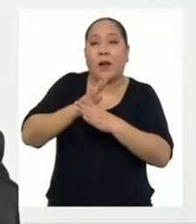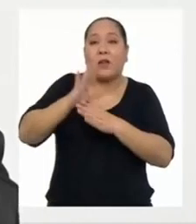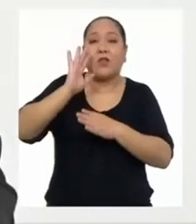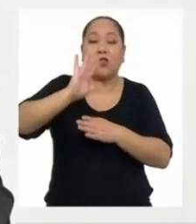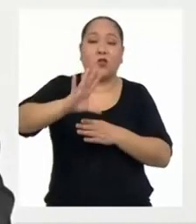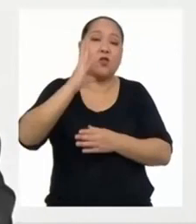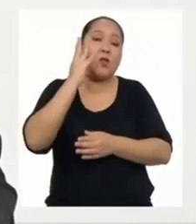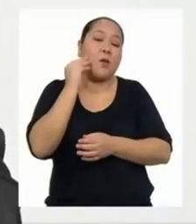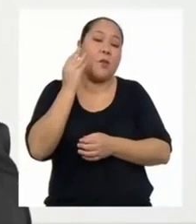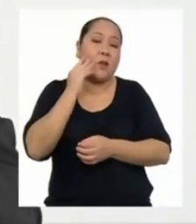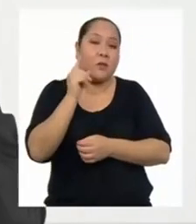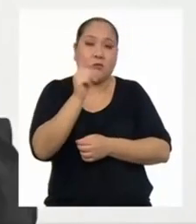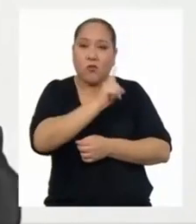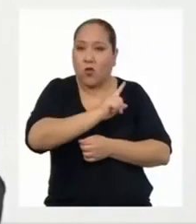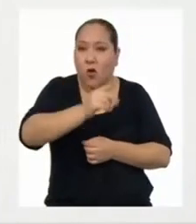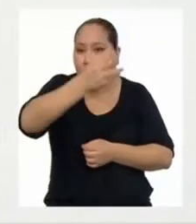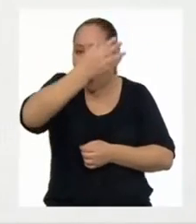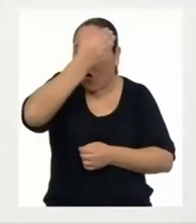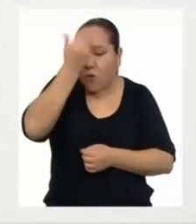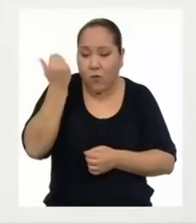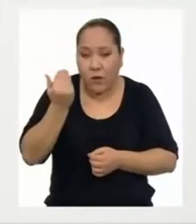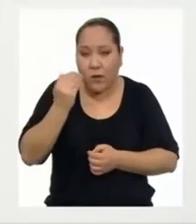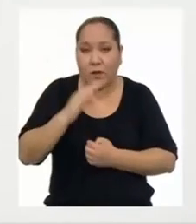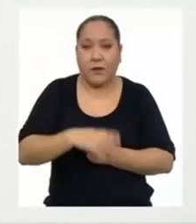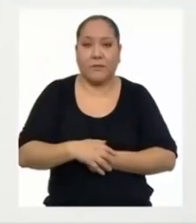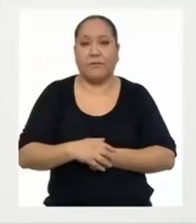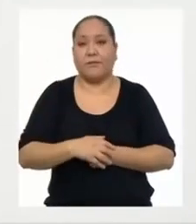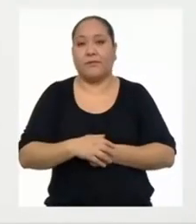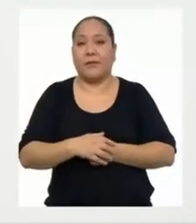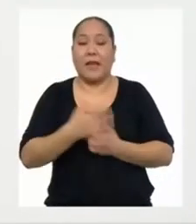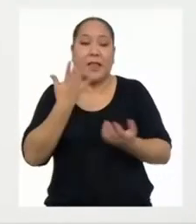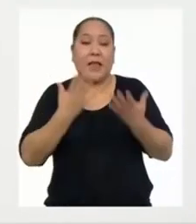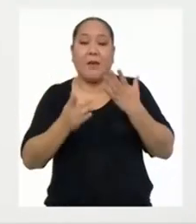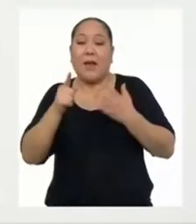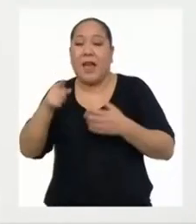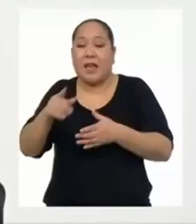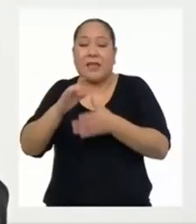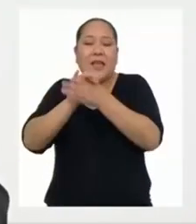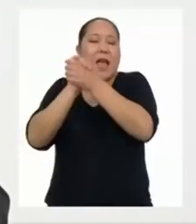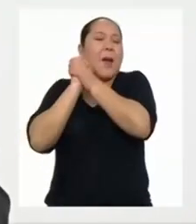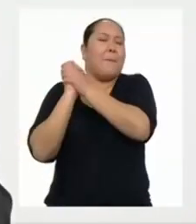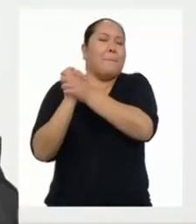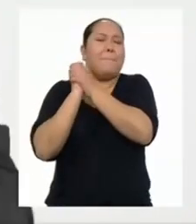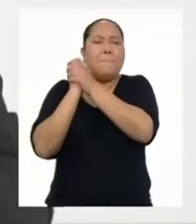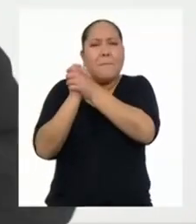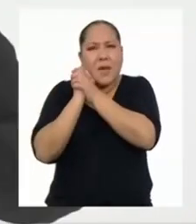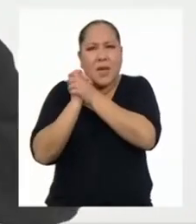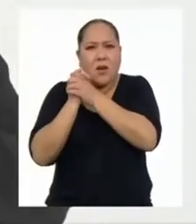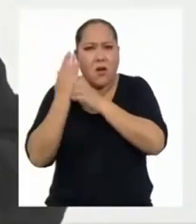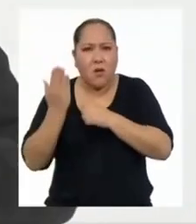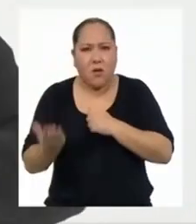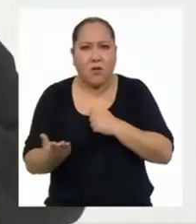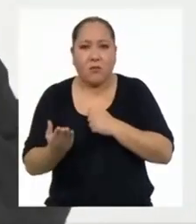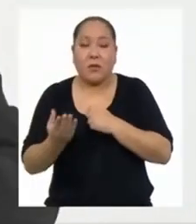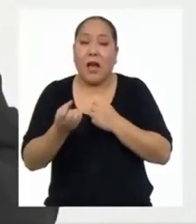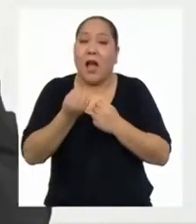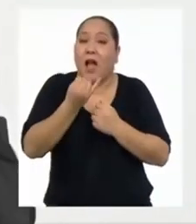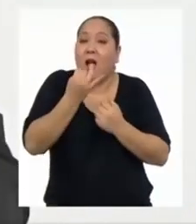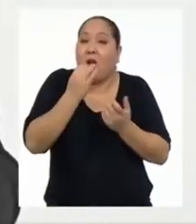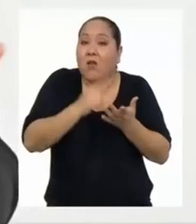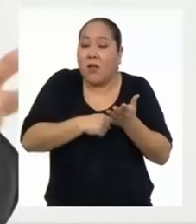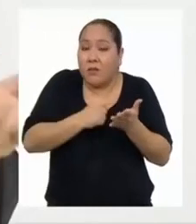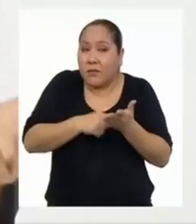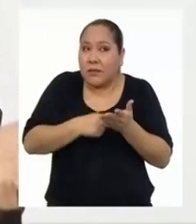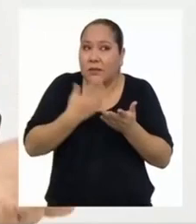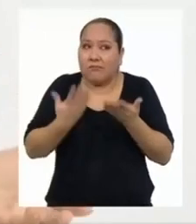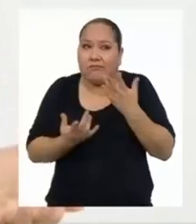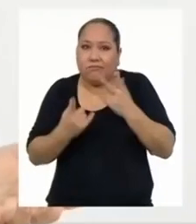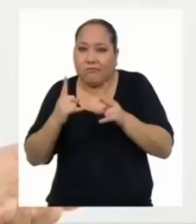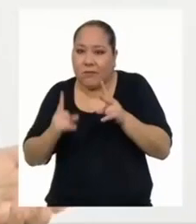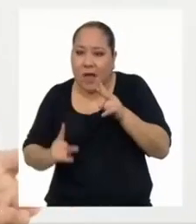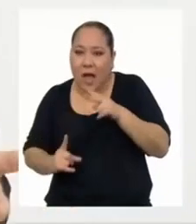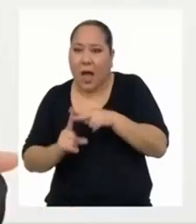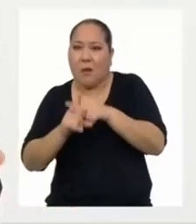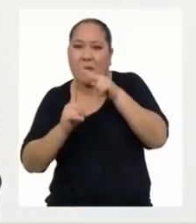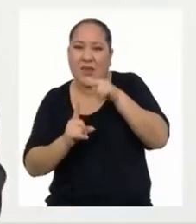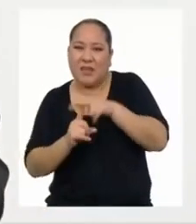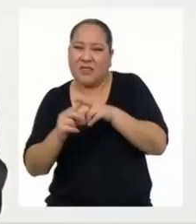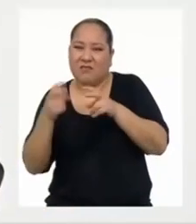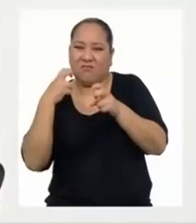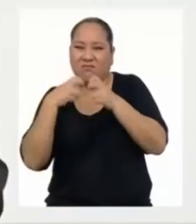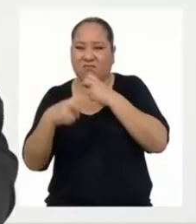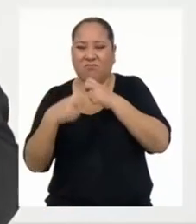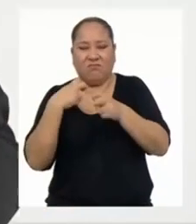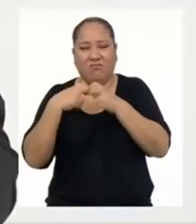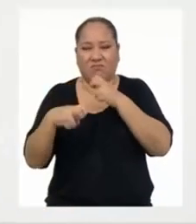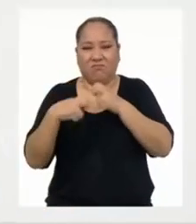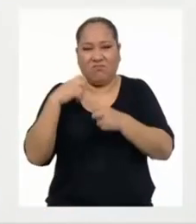no hay que olvidar que por más amigos que seamos, a veces pueden surgir situaciones complicadas